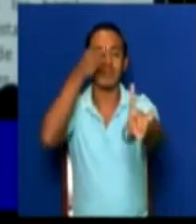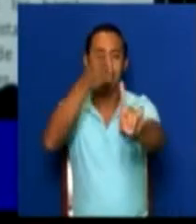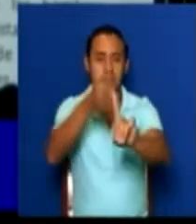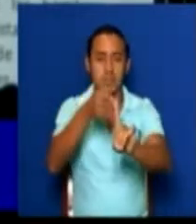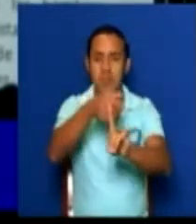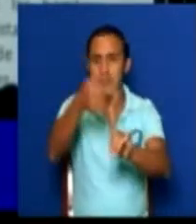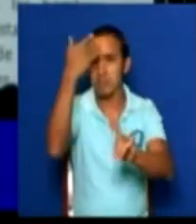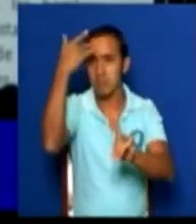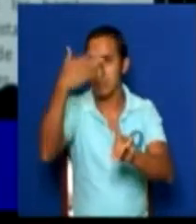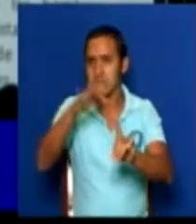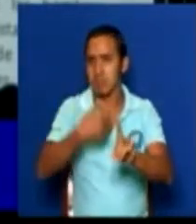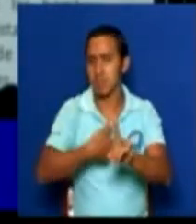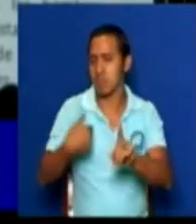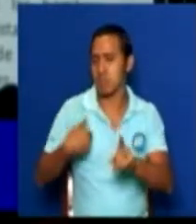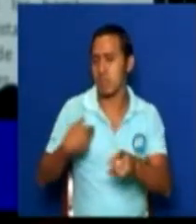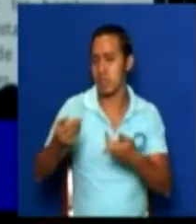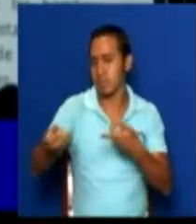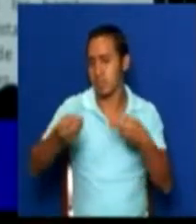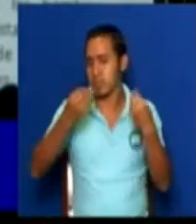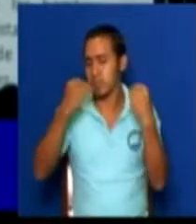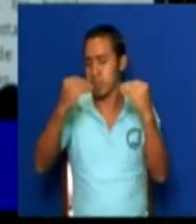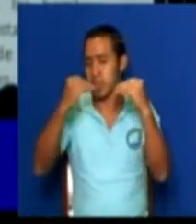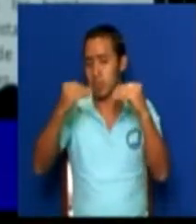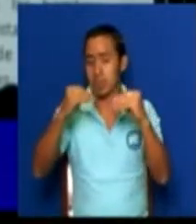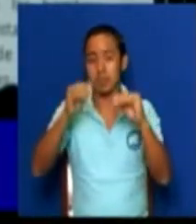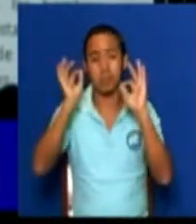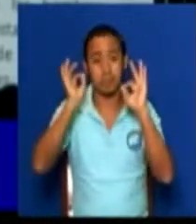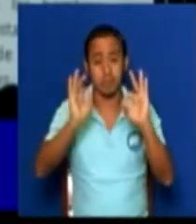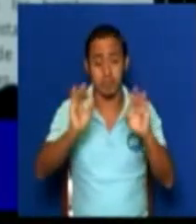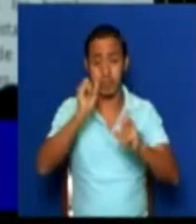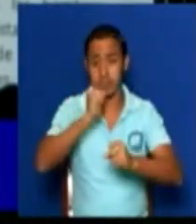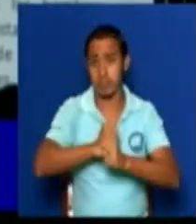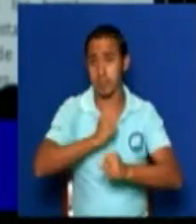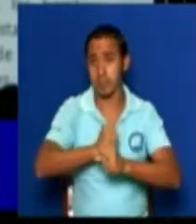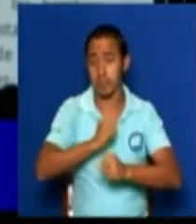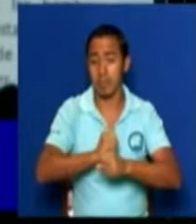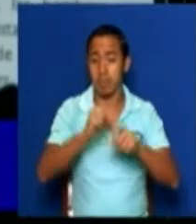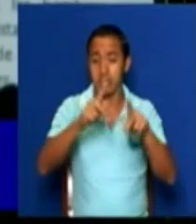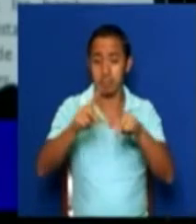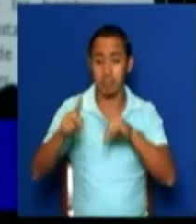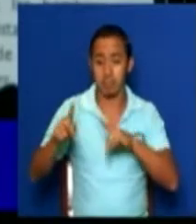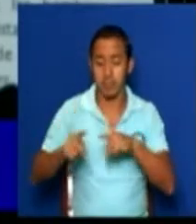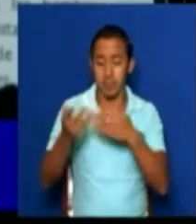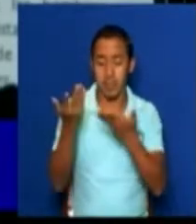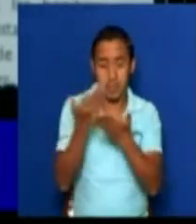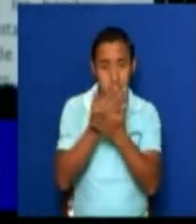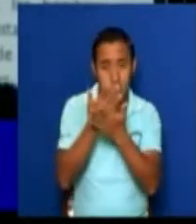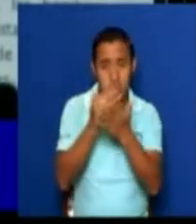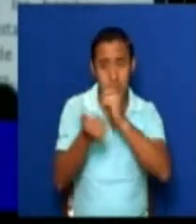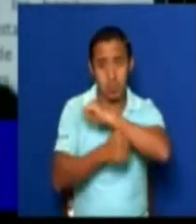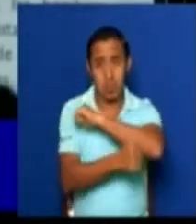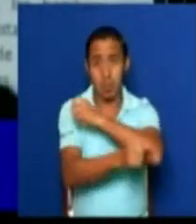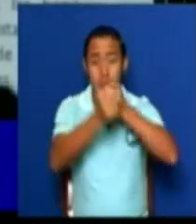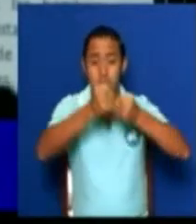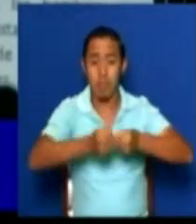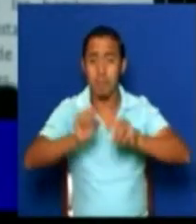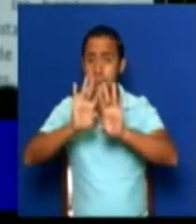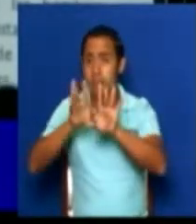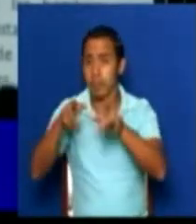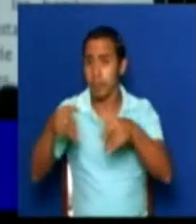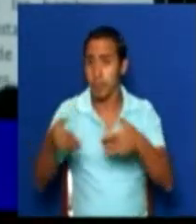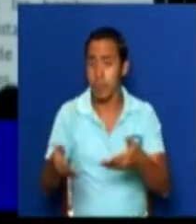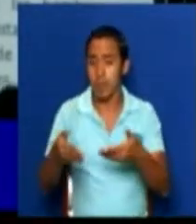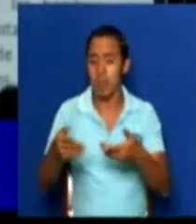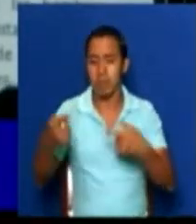permitir promover una oferta educativa que brinde una salida laboral a la población estudiantil, tanto hombres como mujeres,